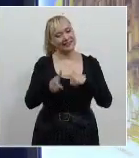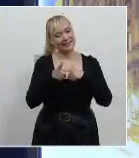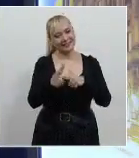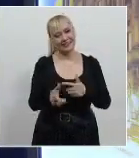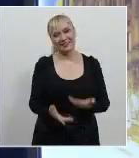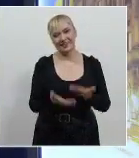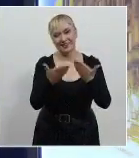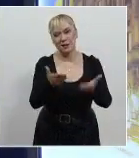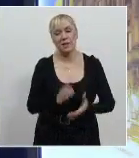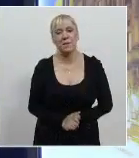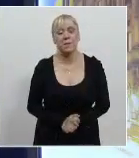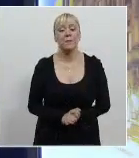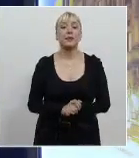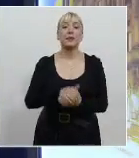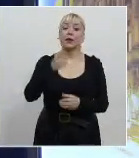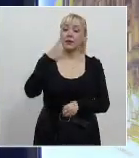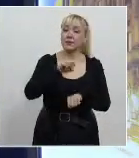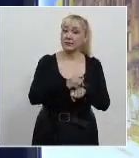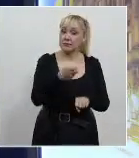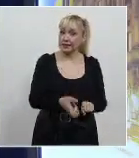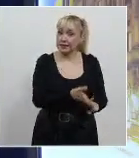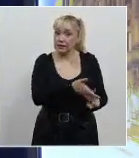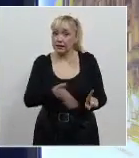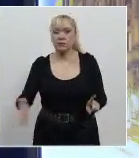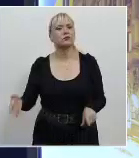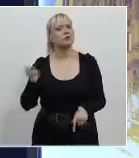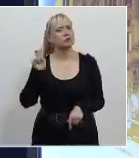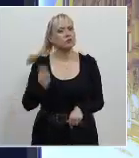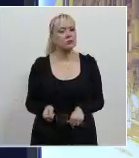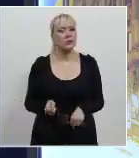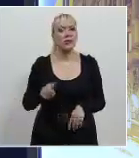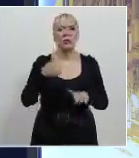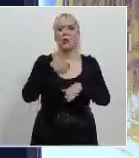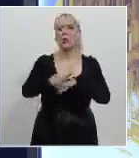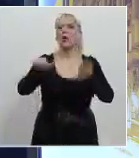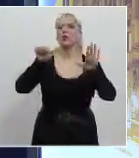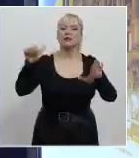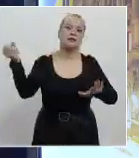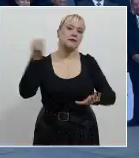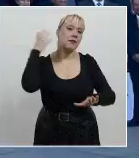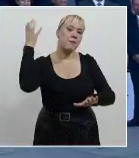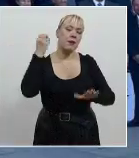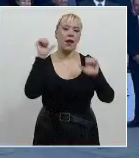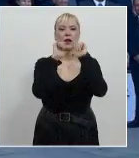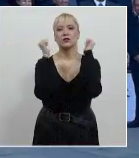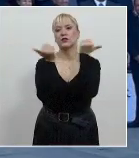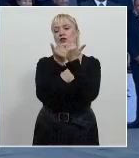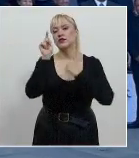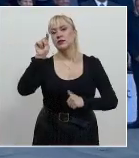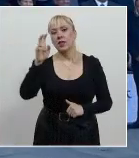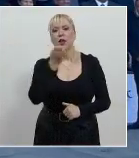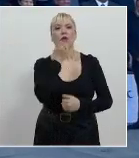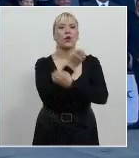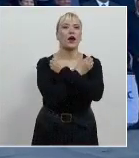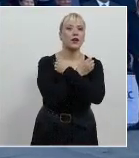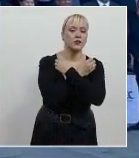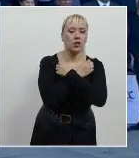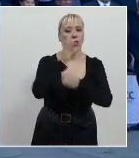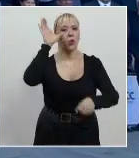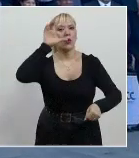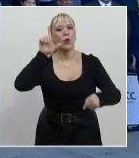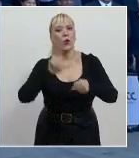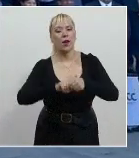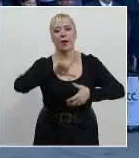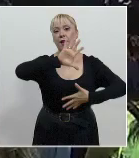Continuamos con la información, porque esta semana se llevó a cabo la 16ª Asamblea General de la Asociación de Televisiones Educativas y